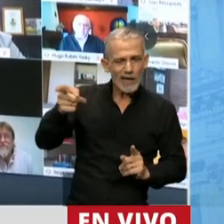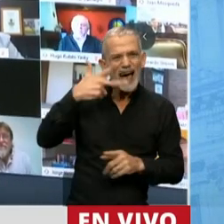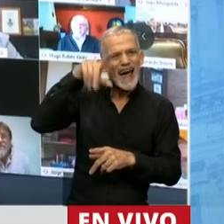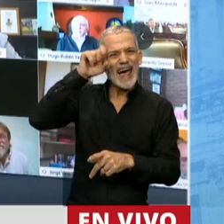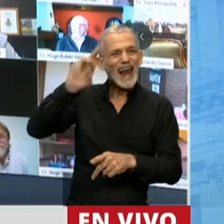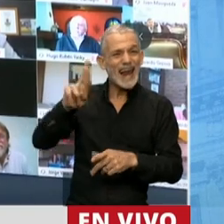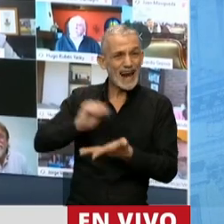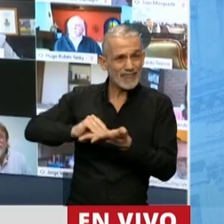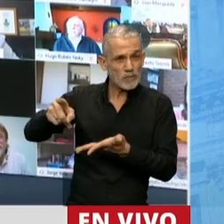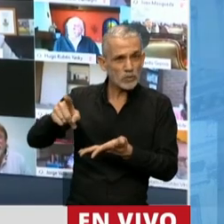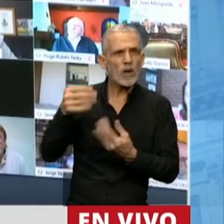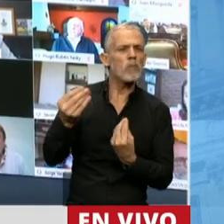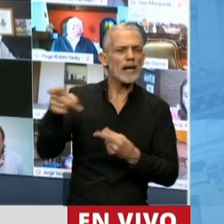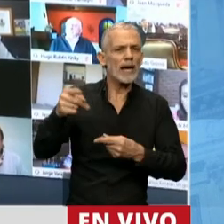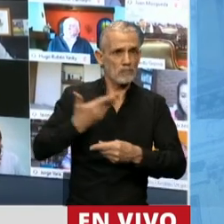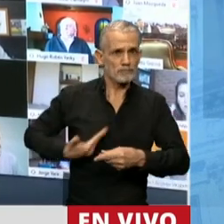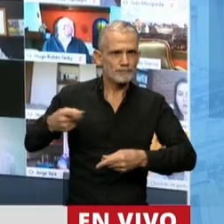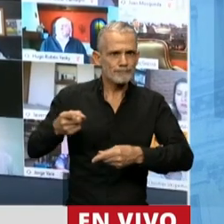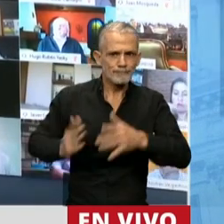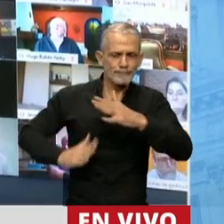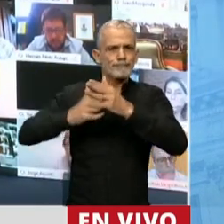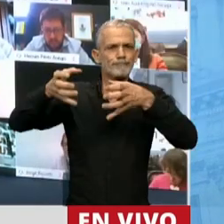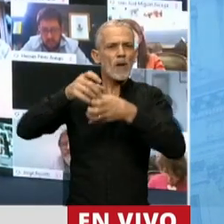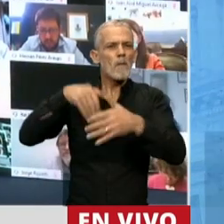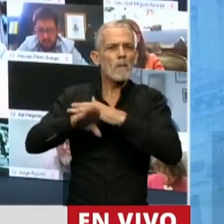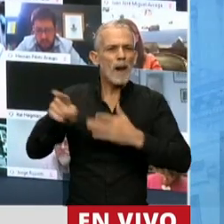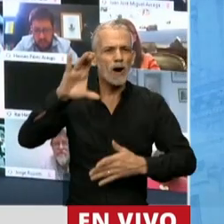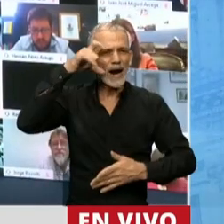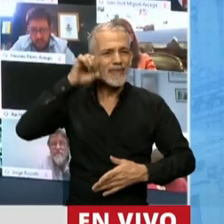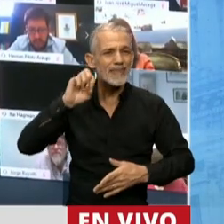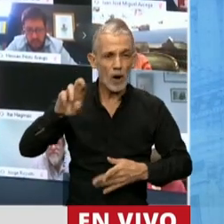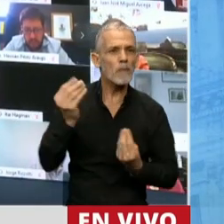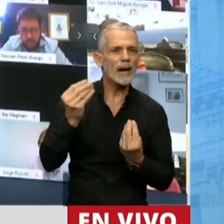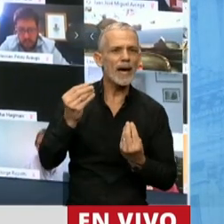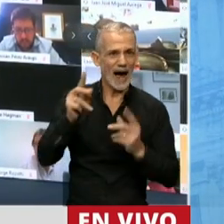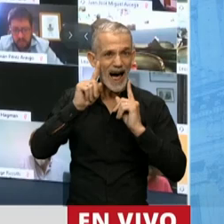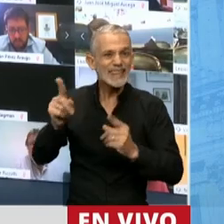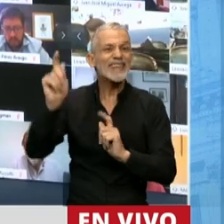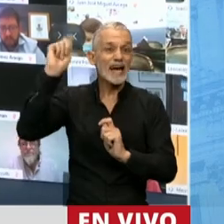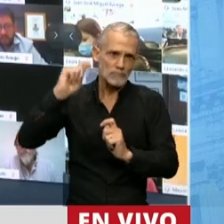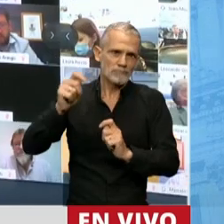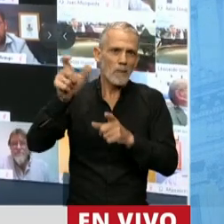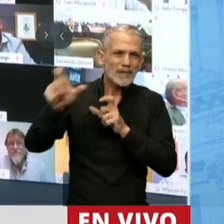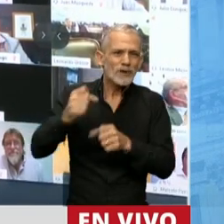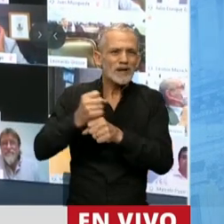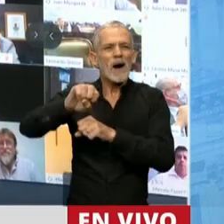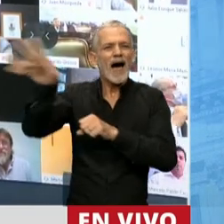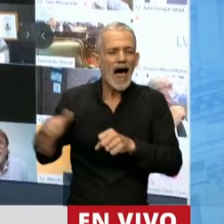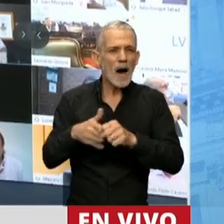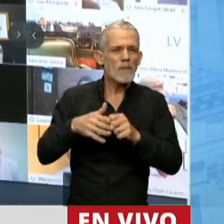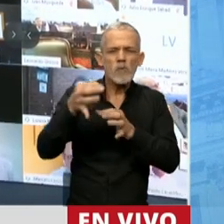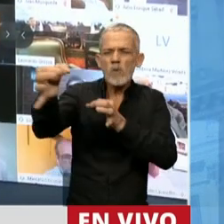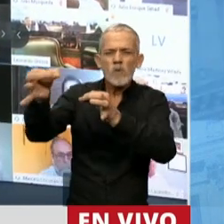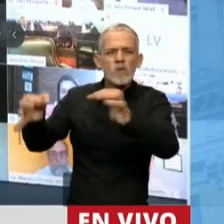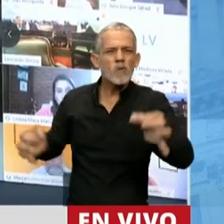al diputado Heller, que preside una entidad cooperativa que atiende a los chacareros, a los agricultores de infinidad